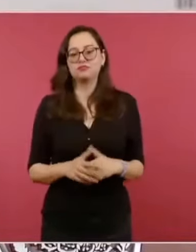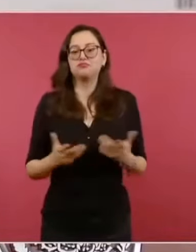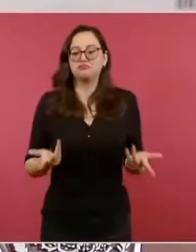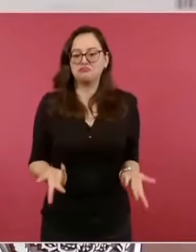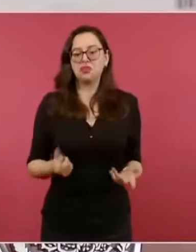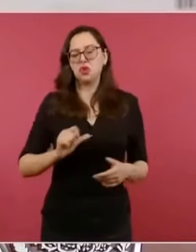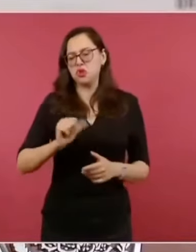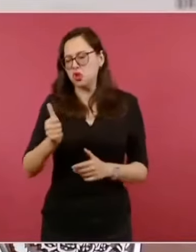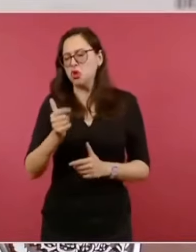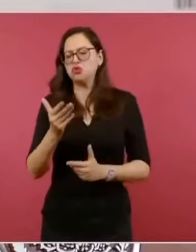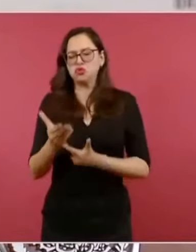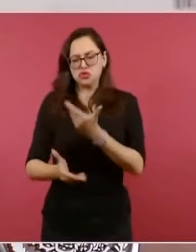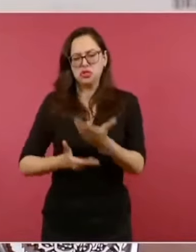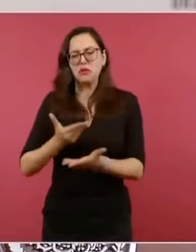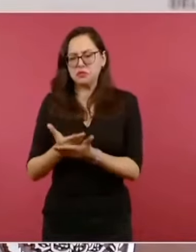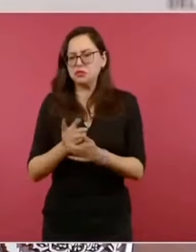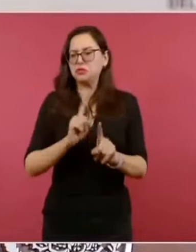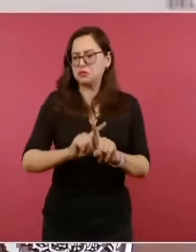otros